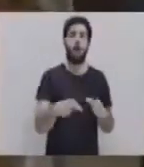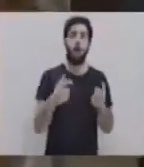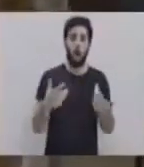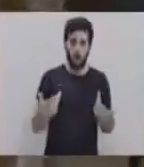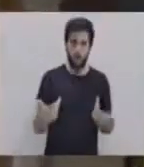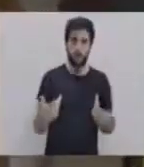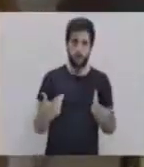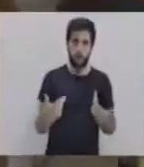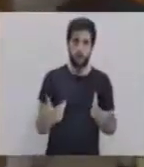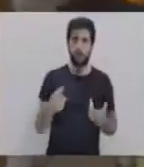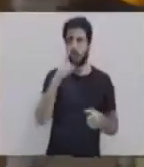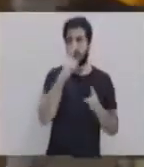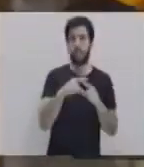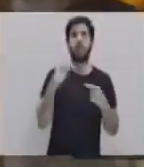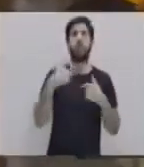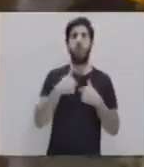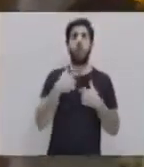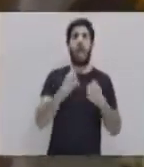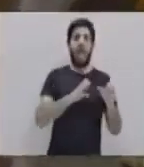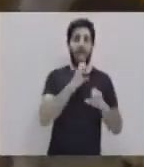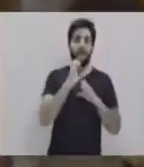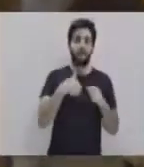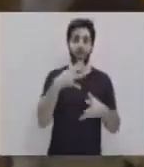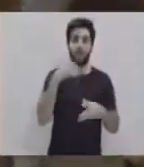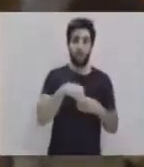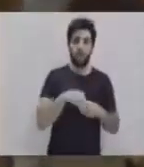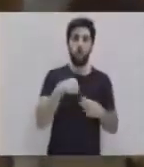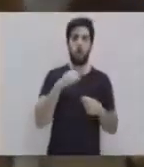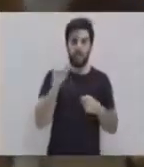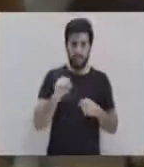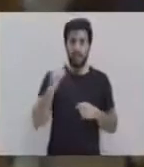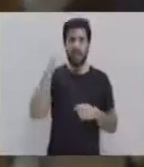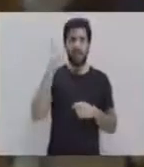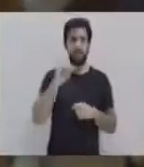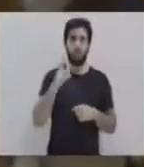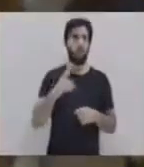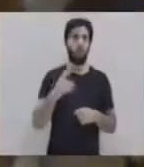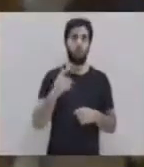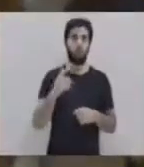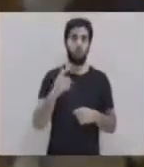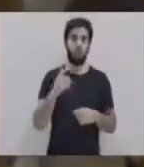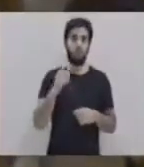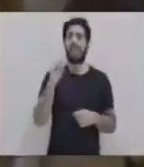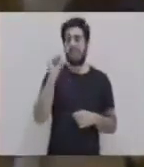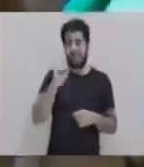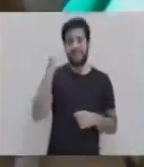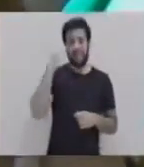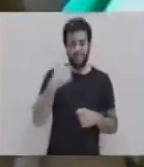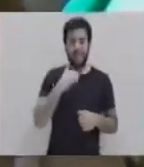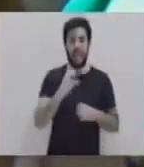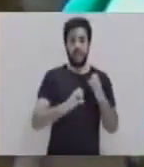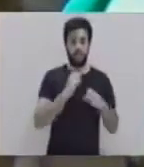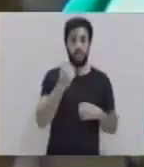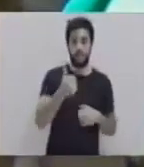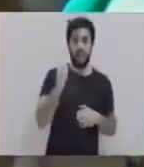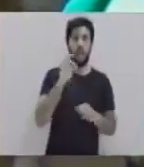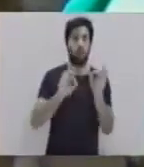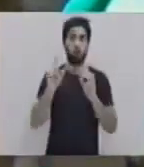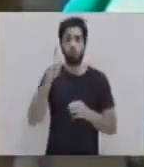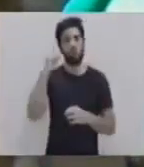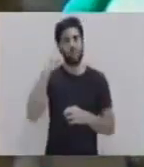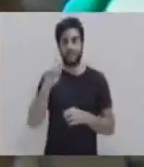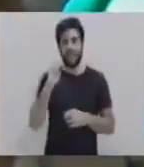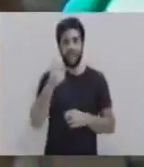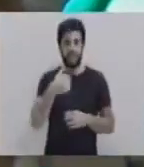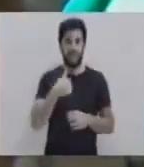usted decía, cómo la persona va emocionalmente, por decirlo así, si se siente en sus óptimas condiciones, y